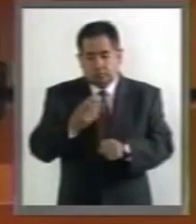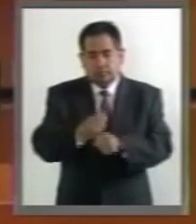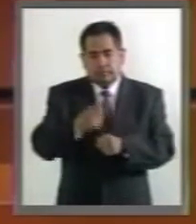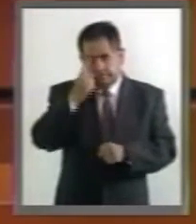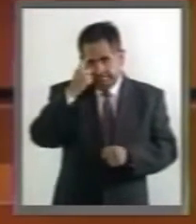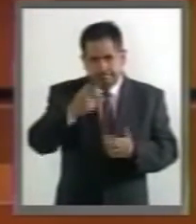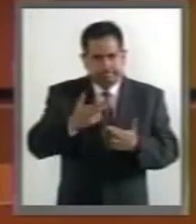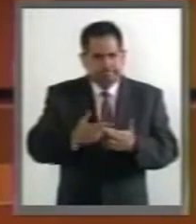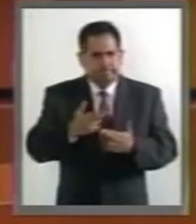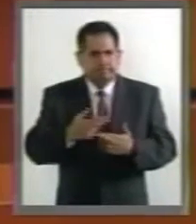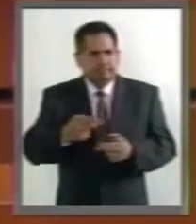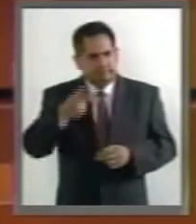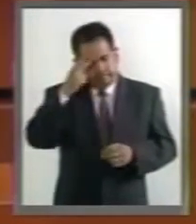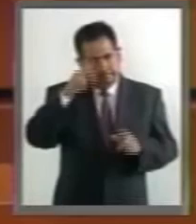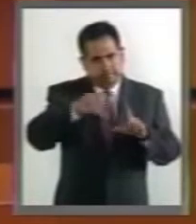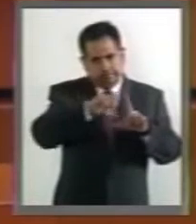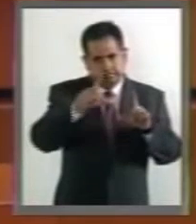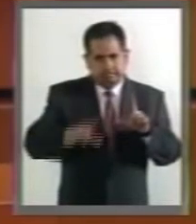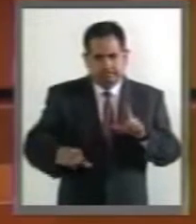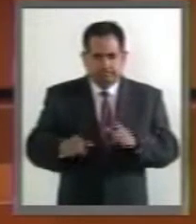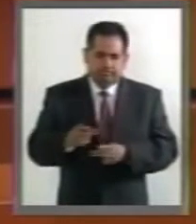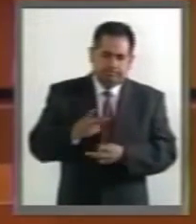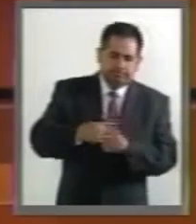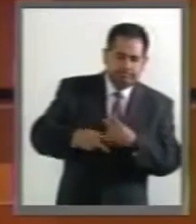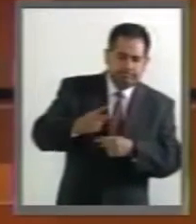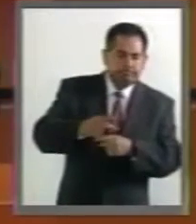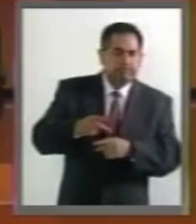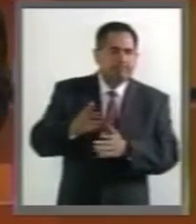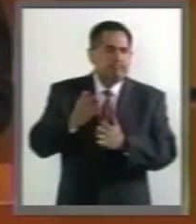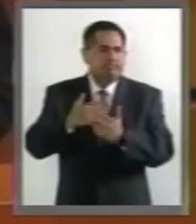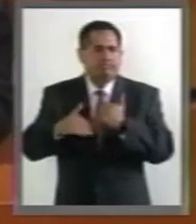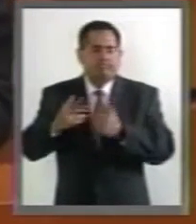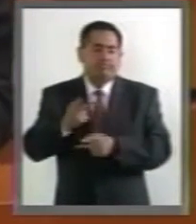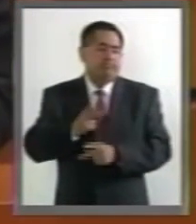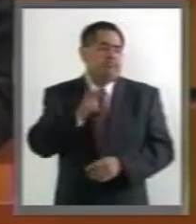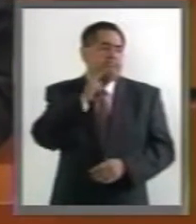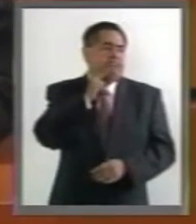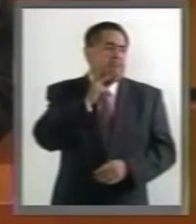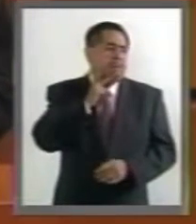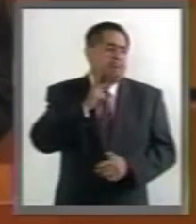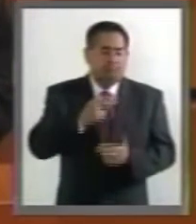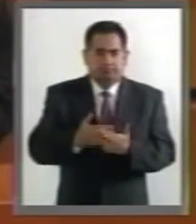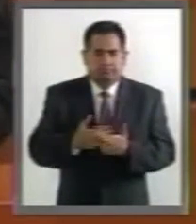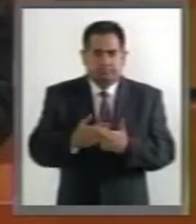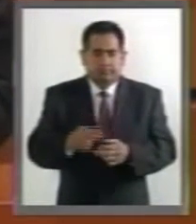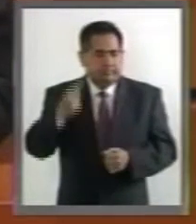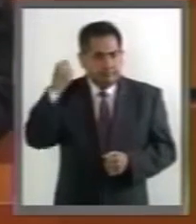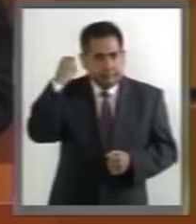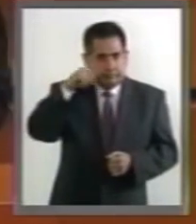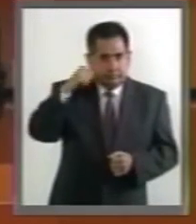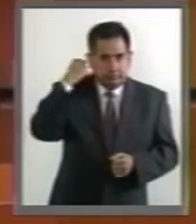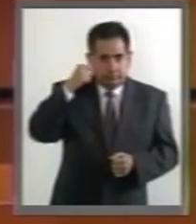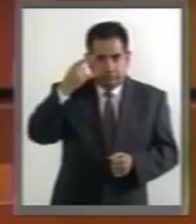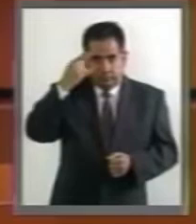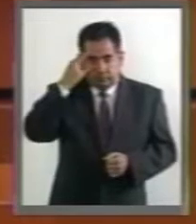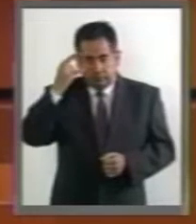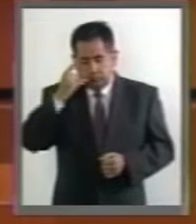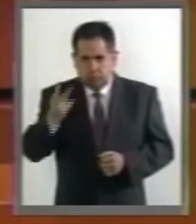riqueza nacional le ha significado el desarrollo de la industria petrolera en los estados de Tabasco y